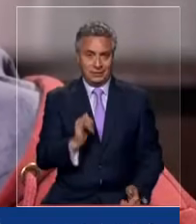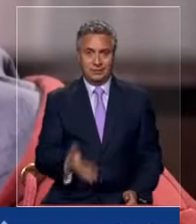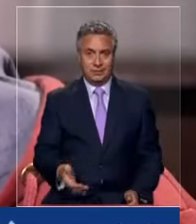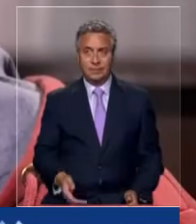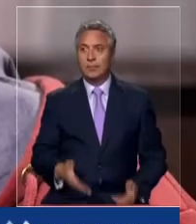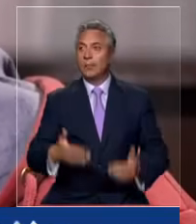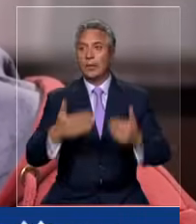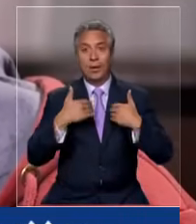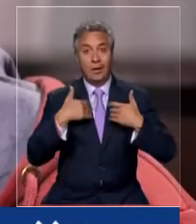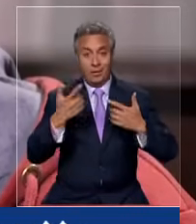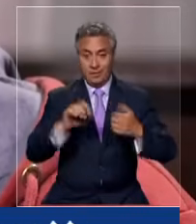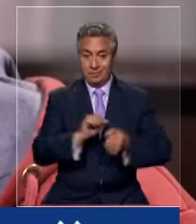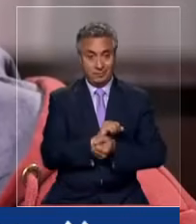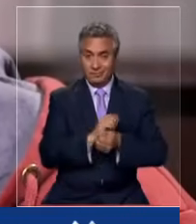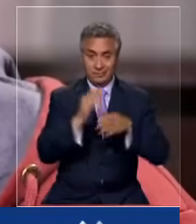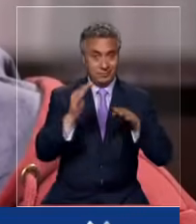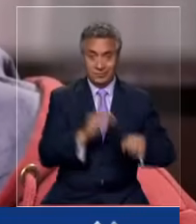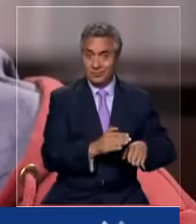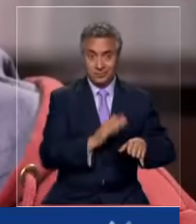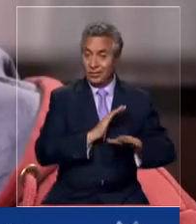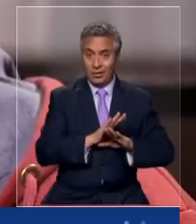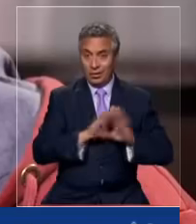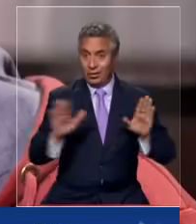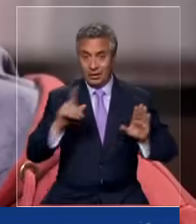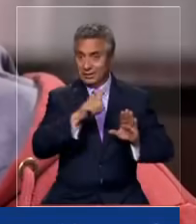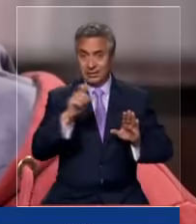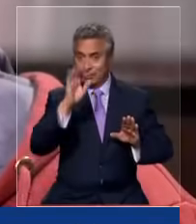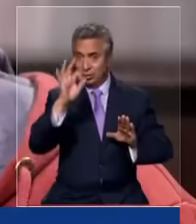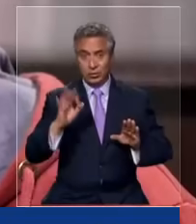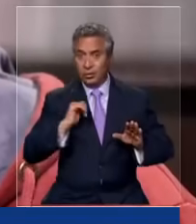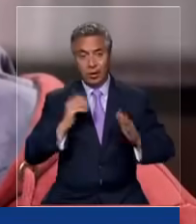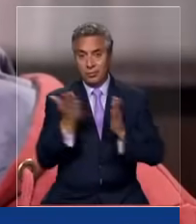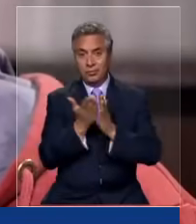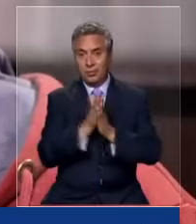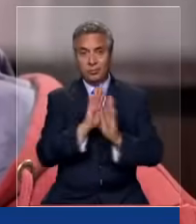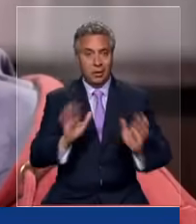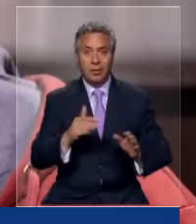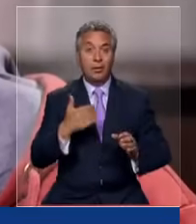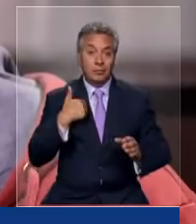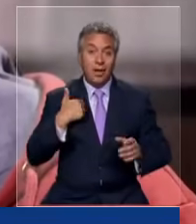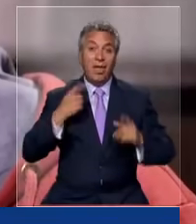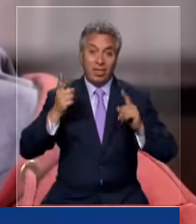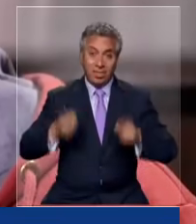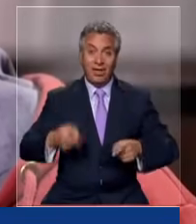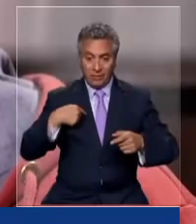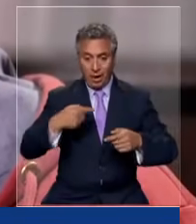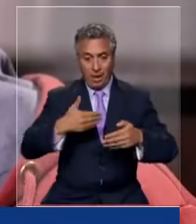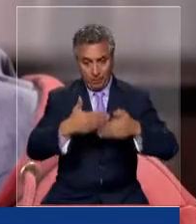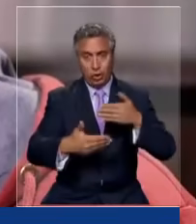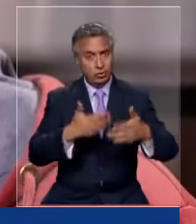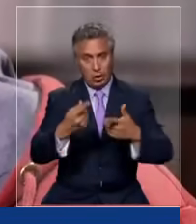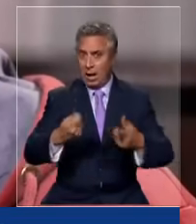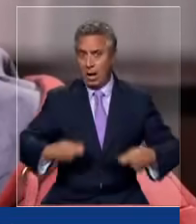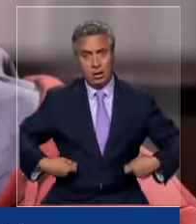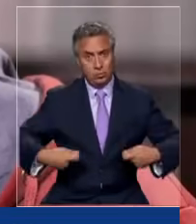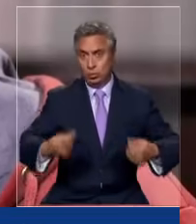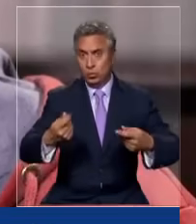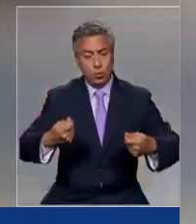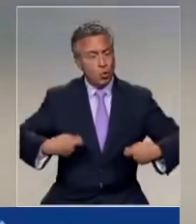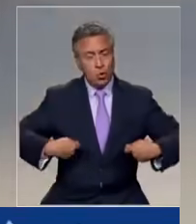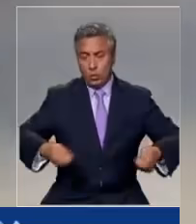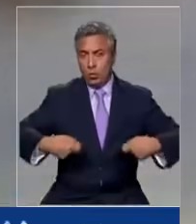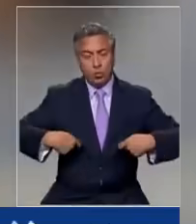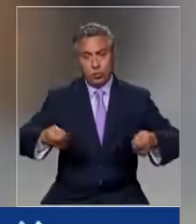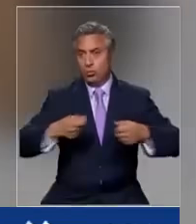con arraigo total va a ser un poco complicado y aparte yo tuve que vender. En este proceso se gasta